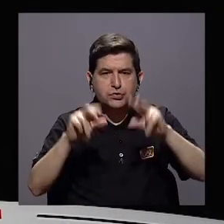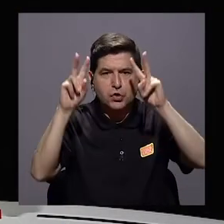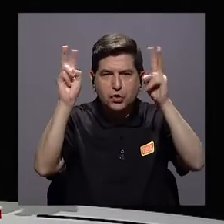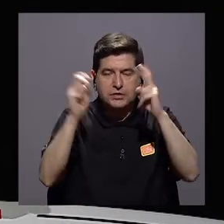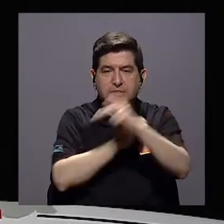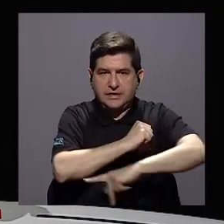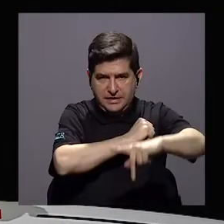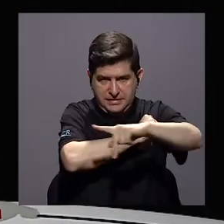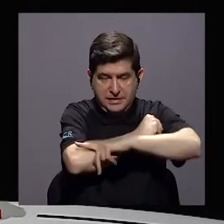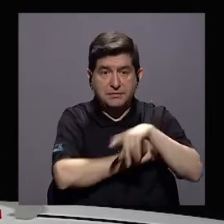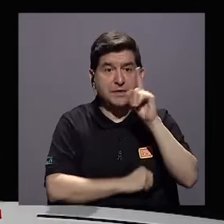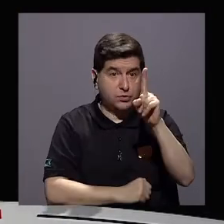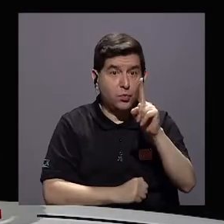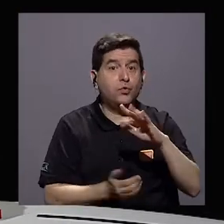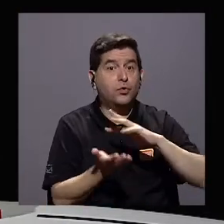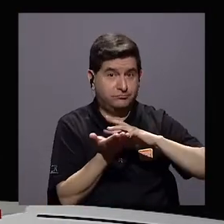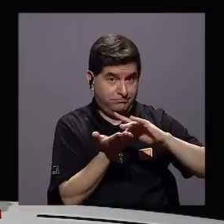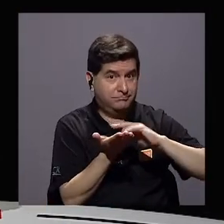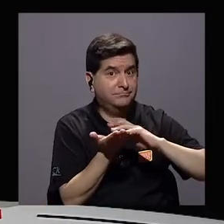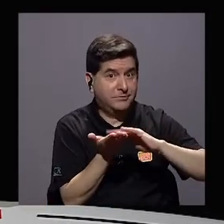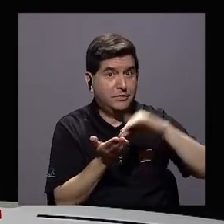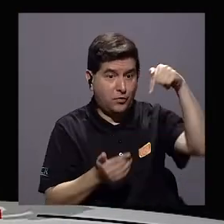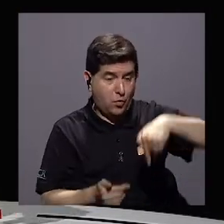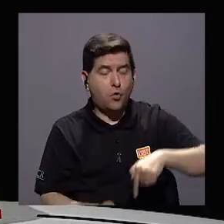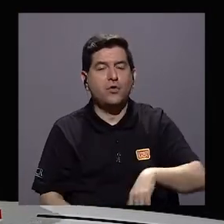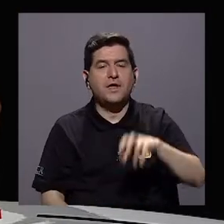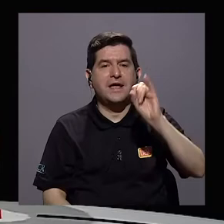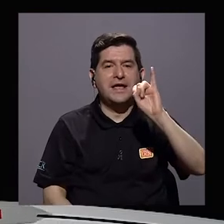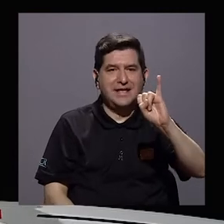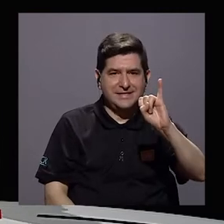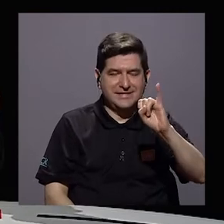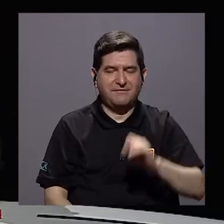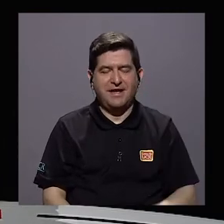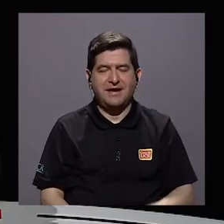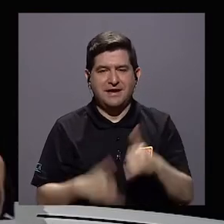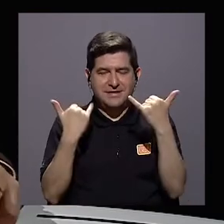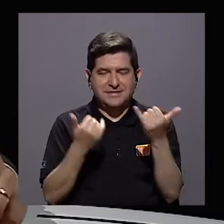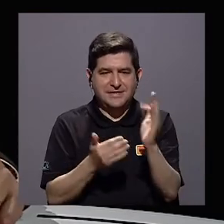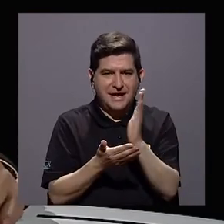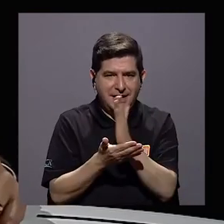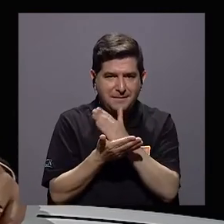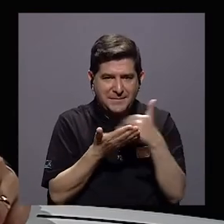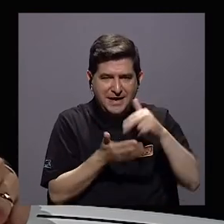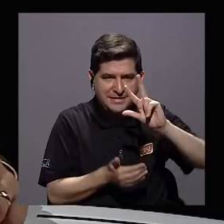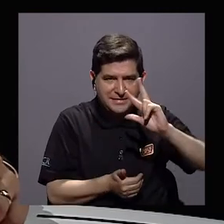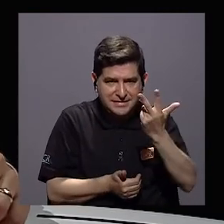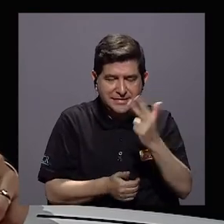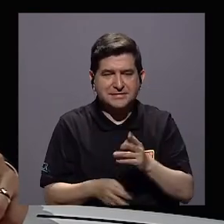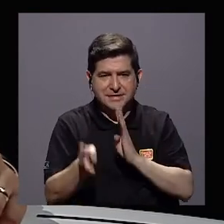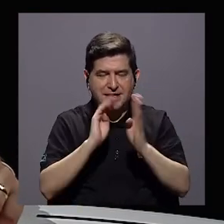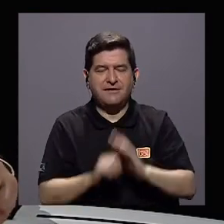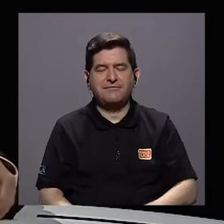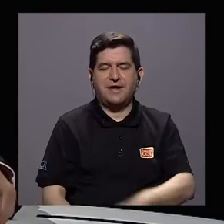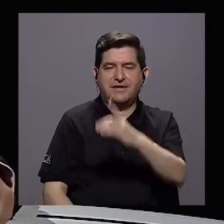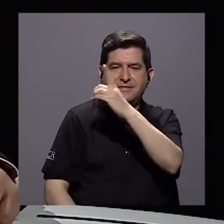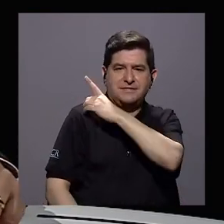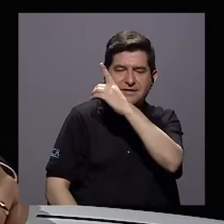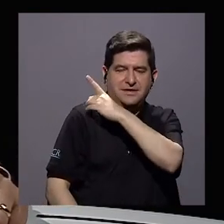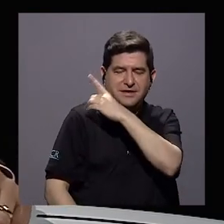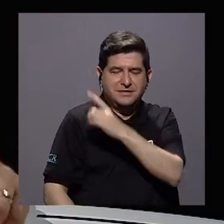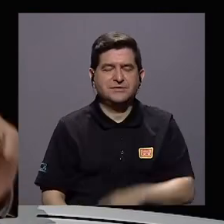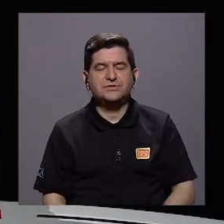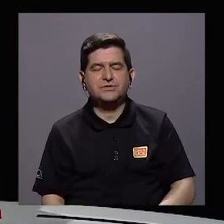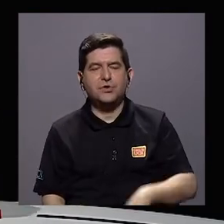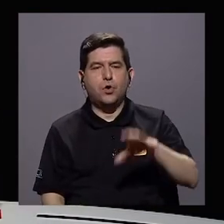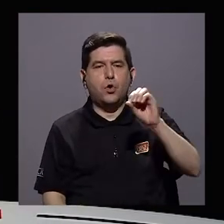constante sobre temas país, y uno es el arroz. Aquí estamos con doña Isabel ya en este tercer bloque hablando desde la dirección ejecutiva de